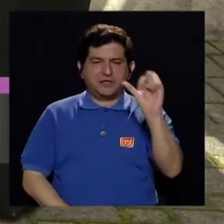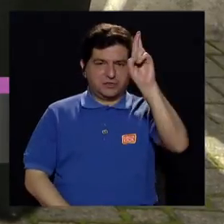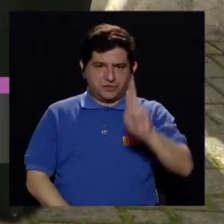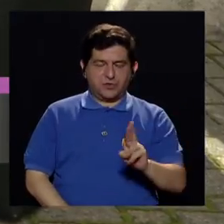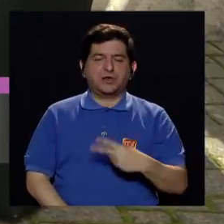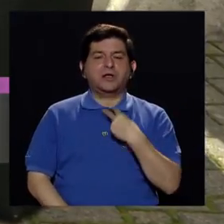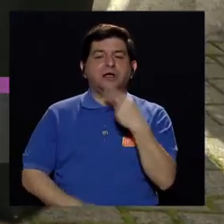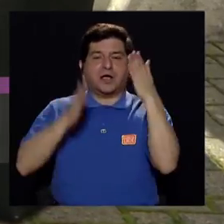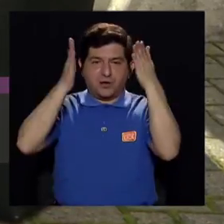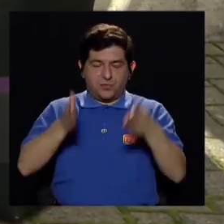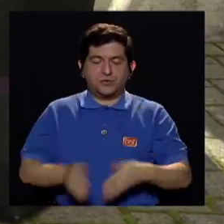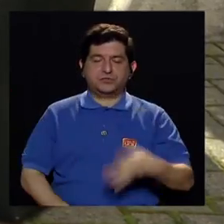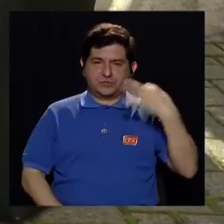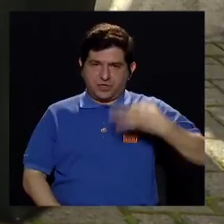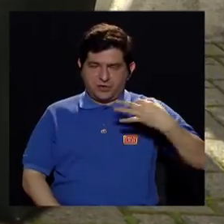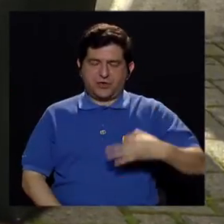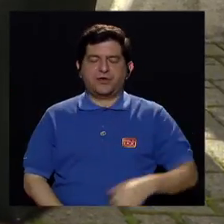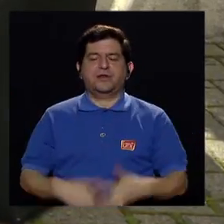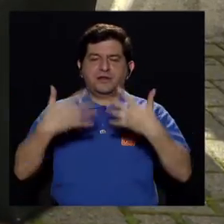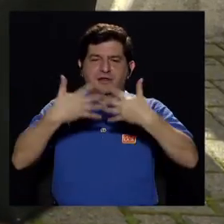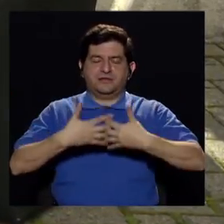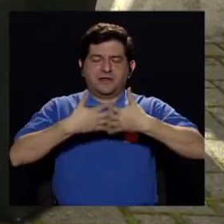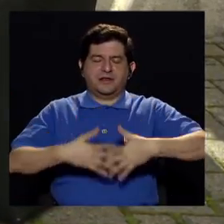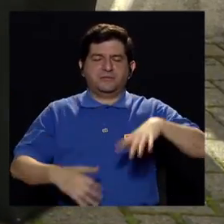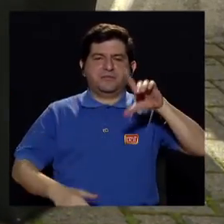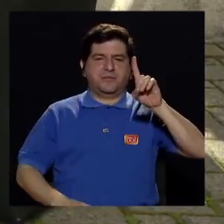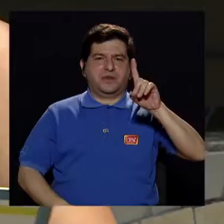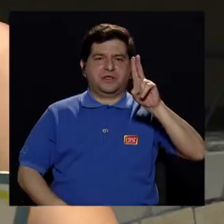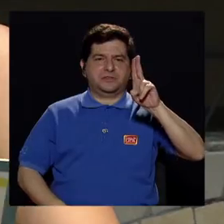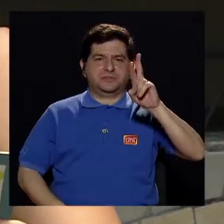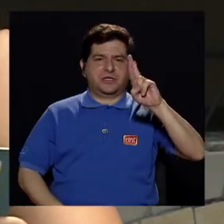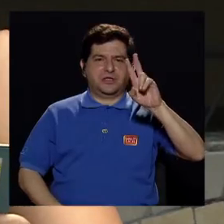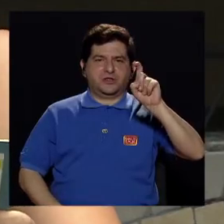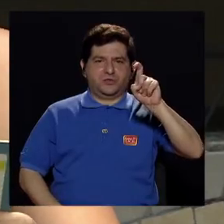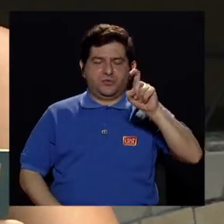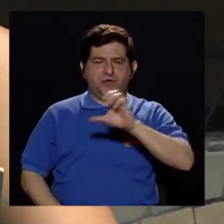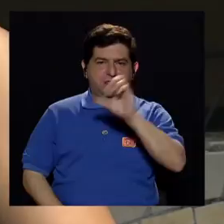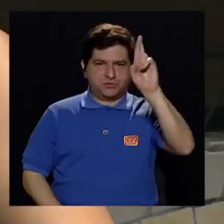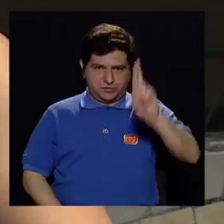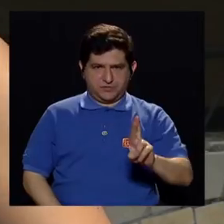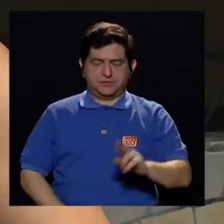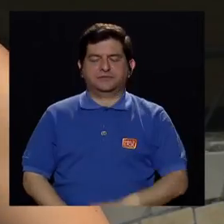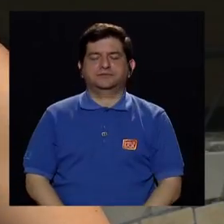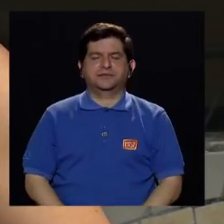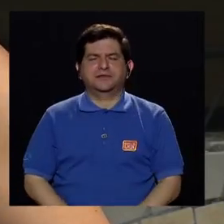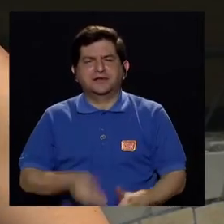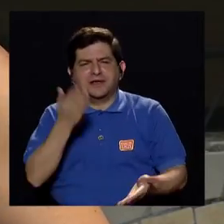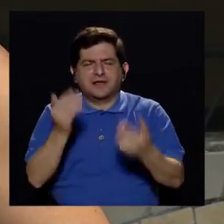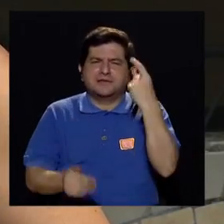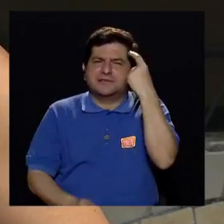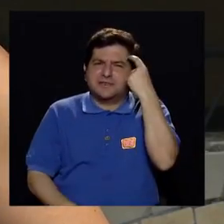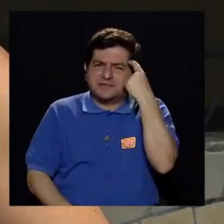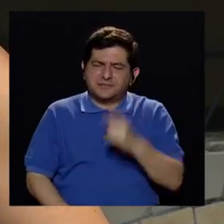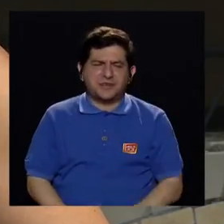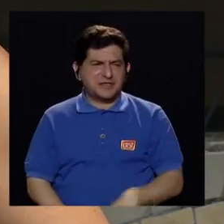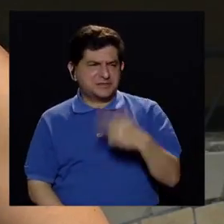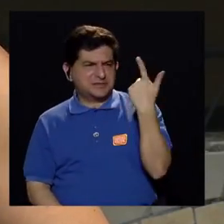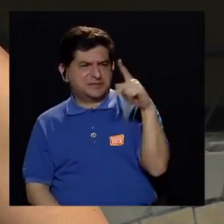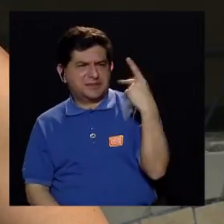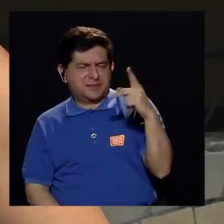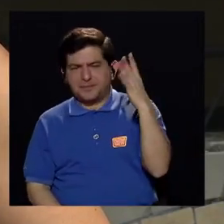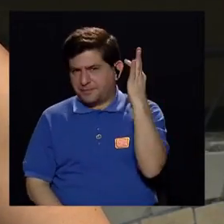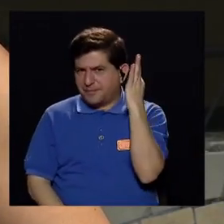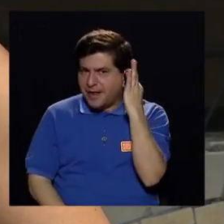vocera oficial de Durex de Costa Rica. Alexandra, quizás se piensa más en el riesgo de mujeres, puesto